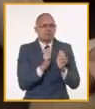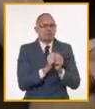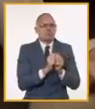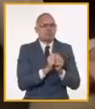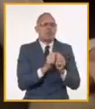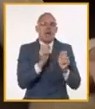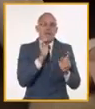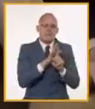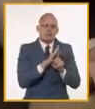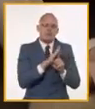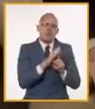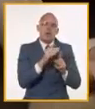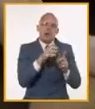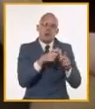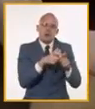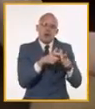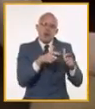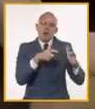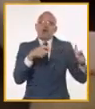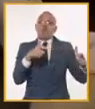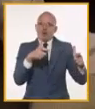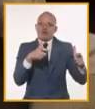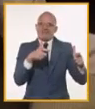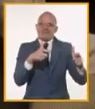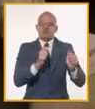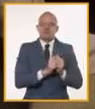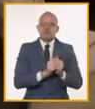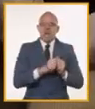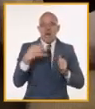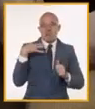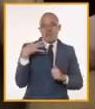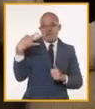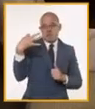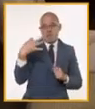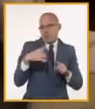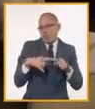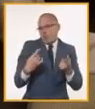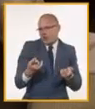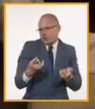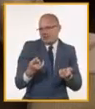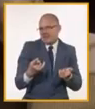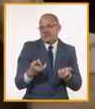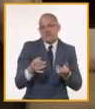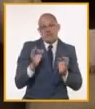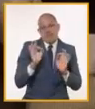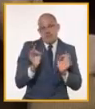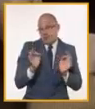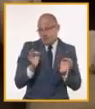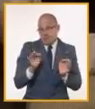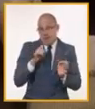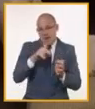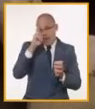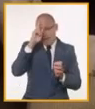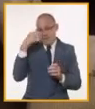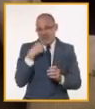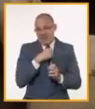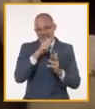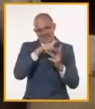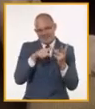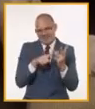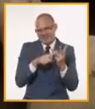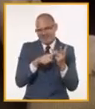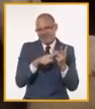ahí. Bueno, a mí me escogieron porque seguíamos los 3, estaba Martínez Páez, estaba